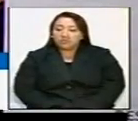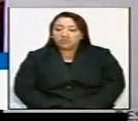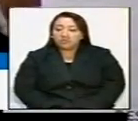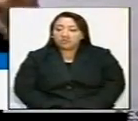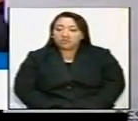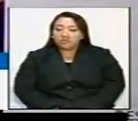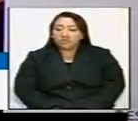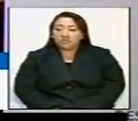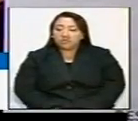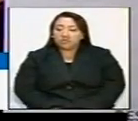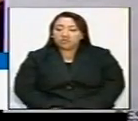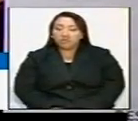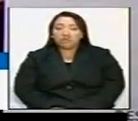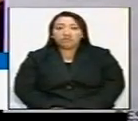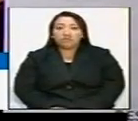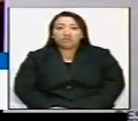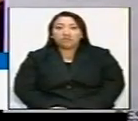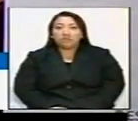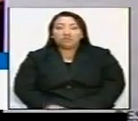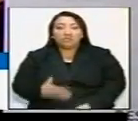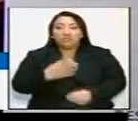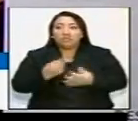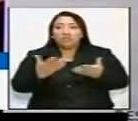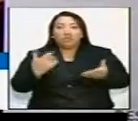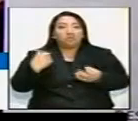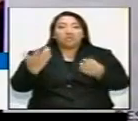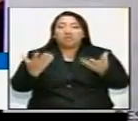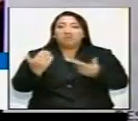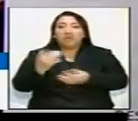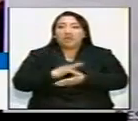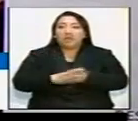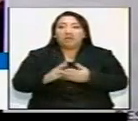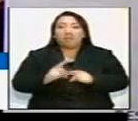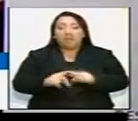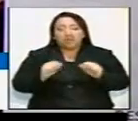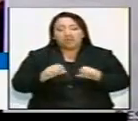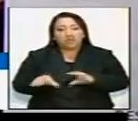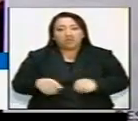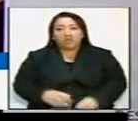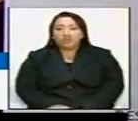beneficios que no se habían esperado por este movimiento, pero se lograron.